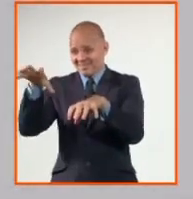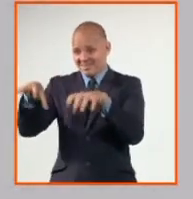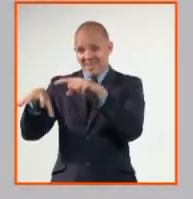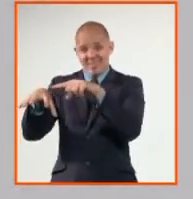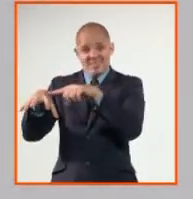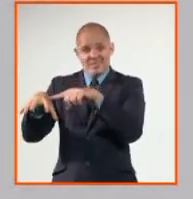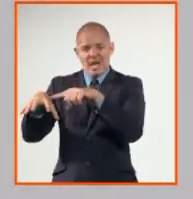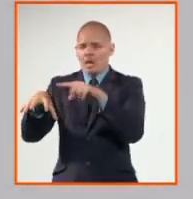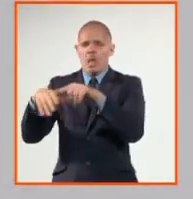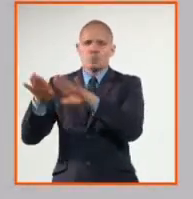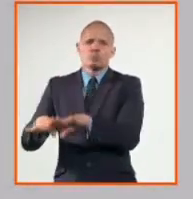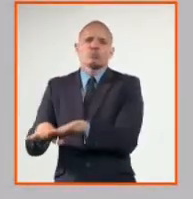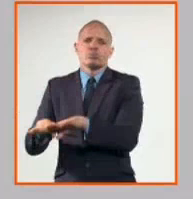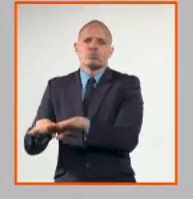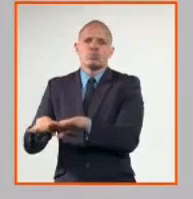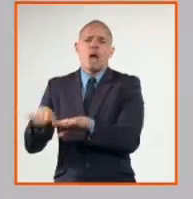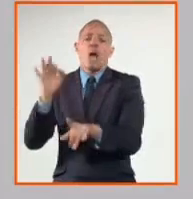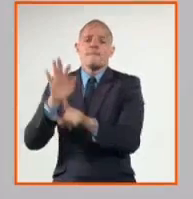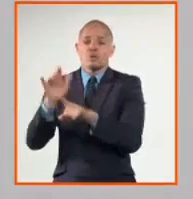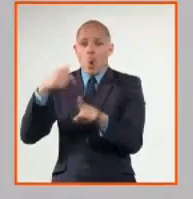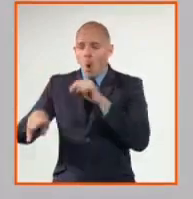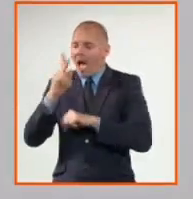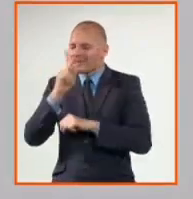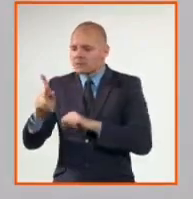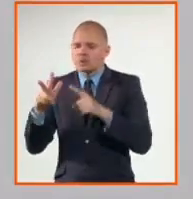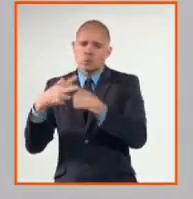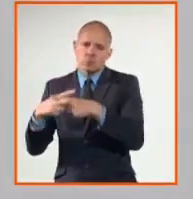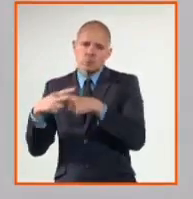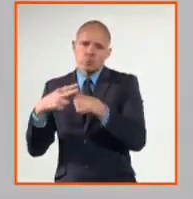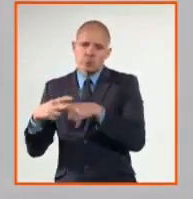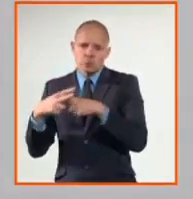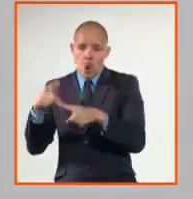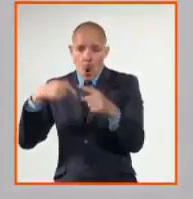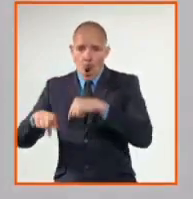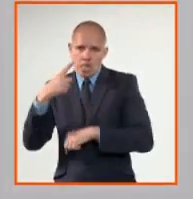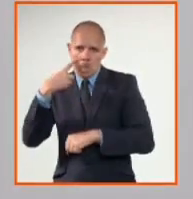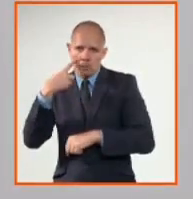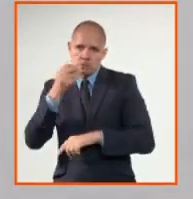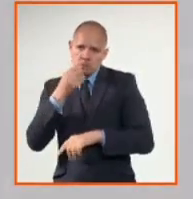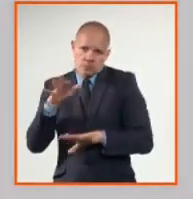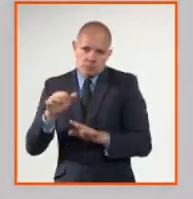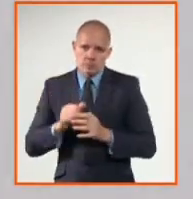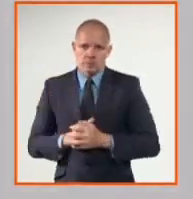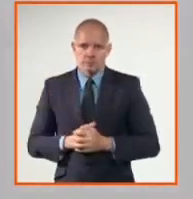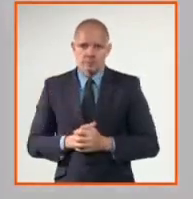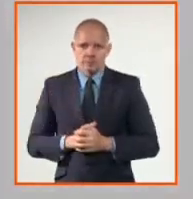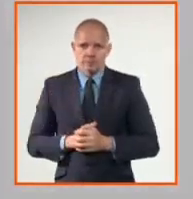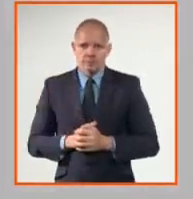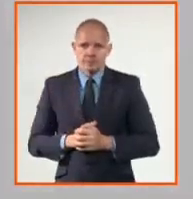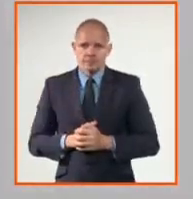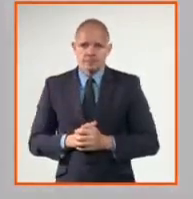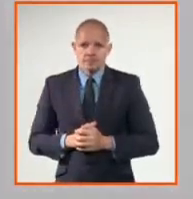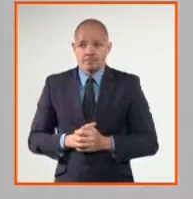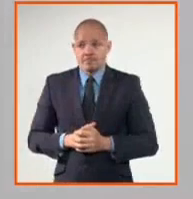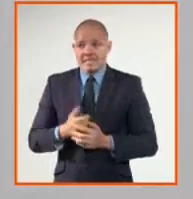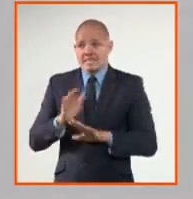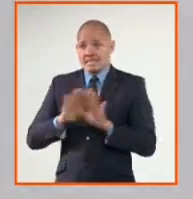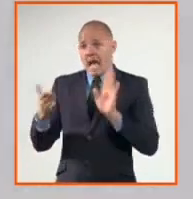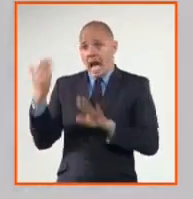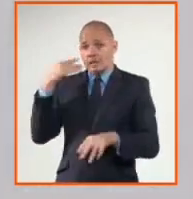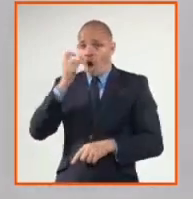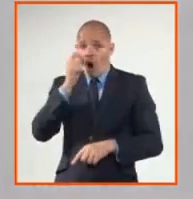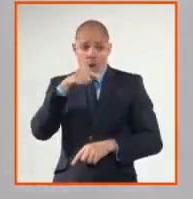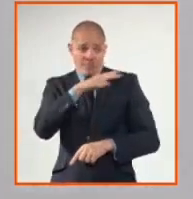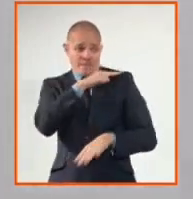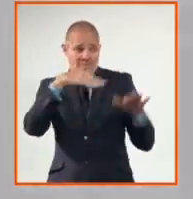un poco más profundo para reponer y afectar eliminar esas limitaciones que explicaba el ministro y